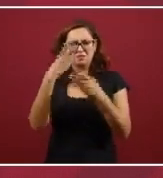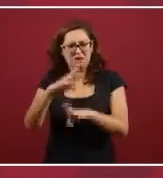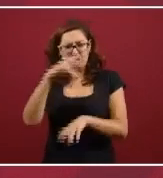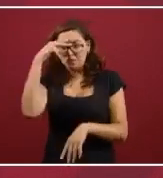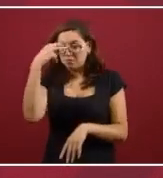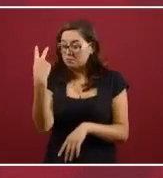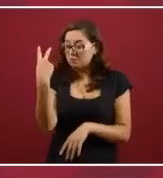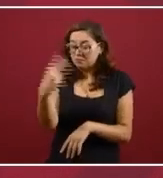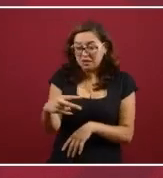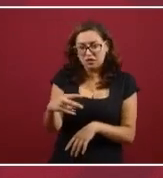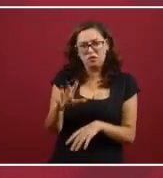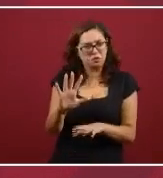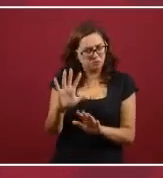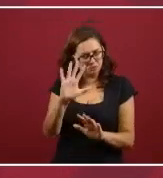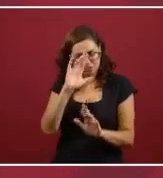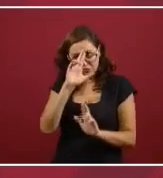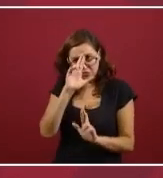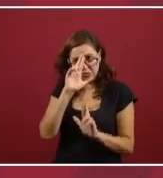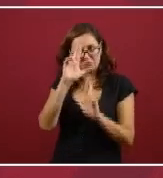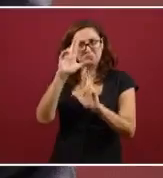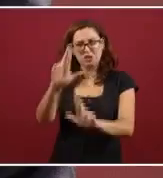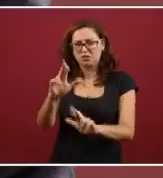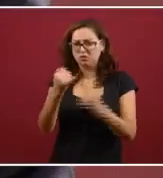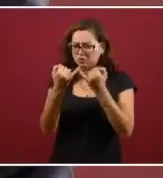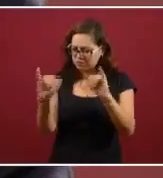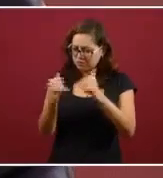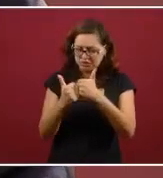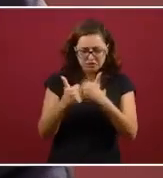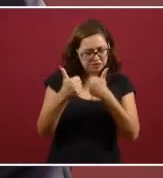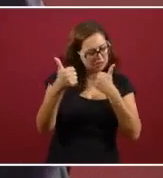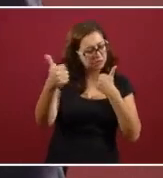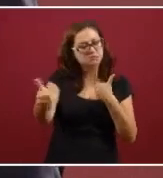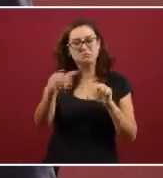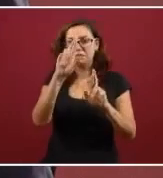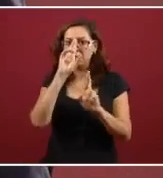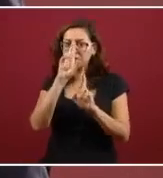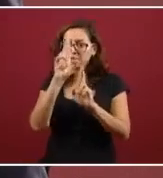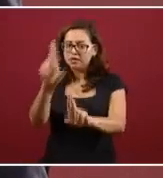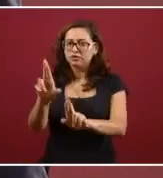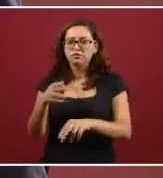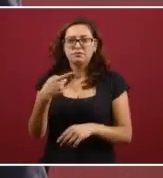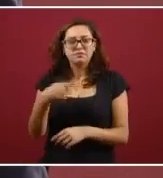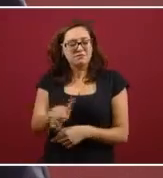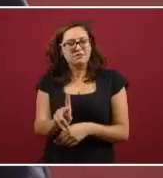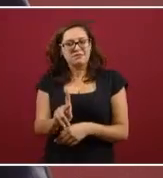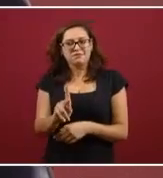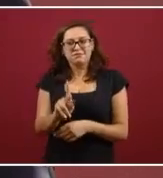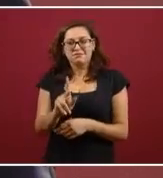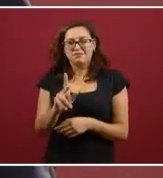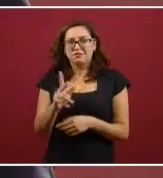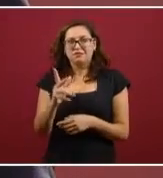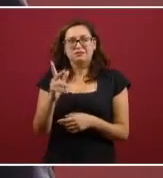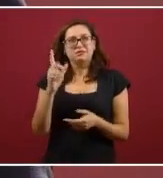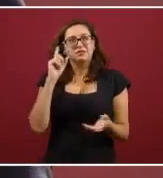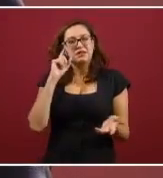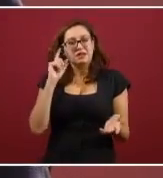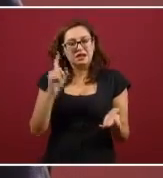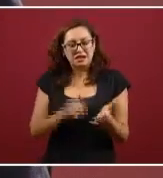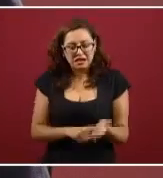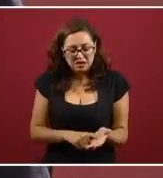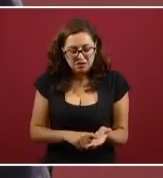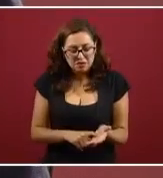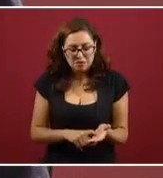respeto a su autonomía, con todo respeto, creo que de